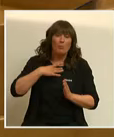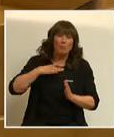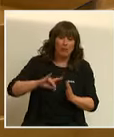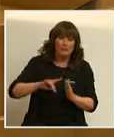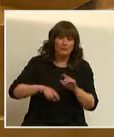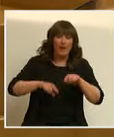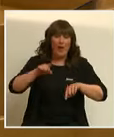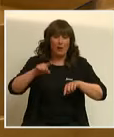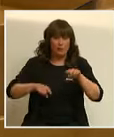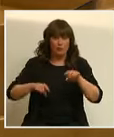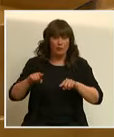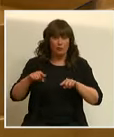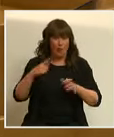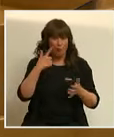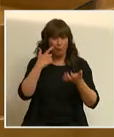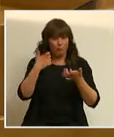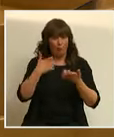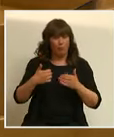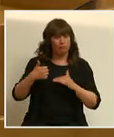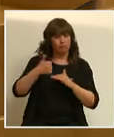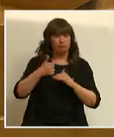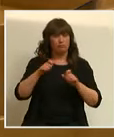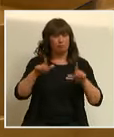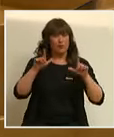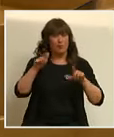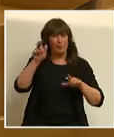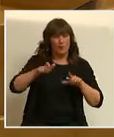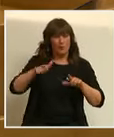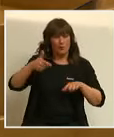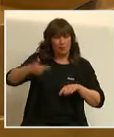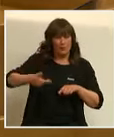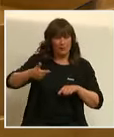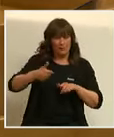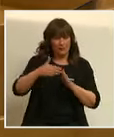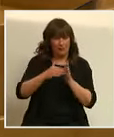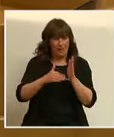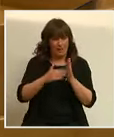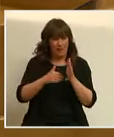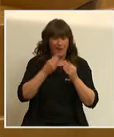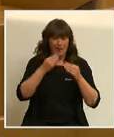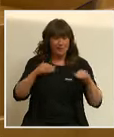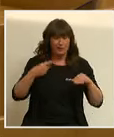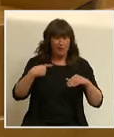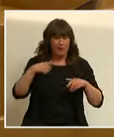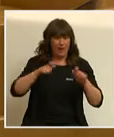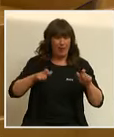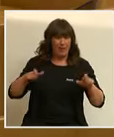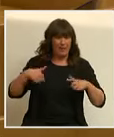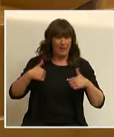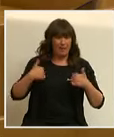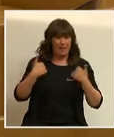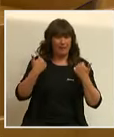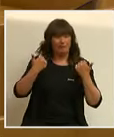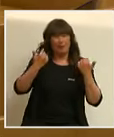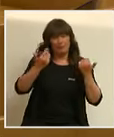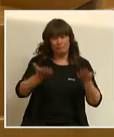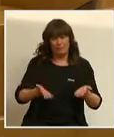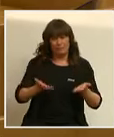ellos destaque como un ilustre valenciano en la historia de la humanidad y siga ofrendando nuevas glorias a esta